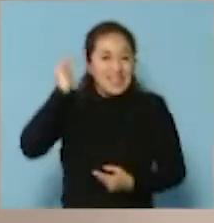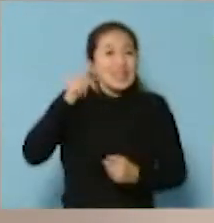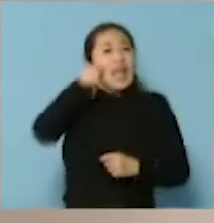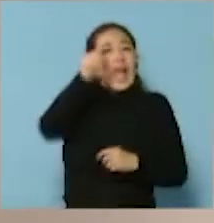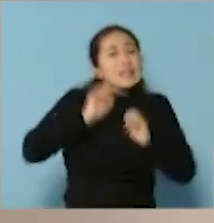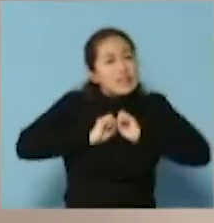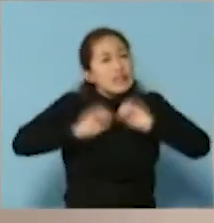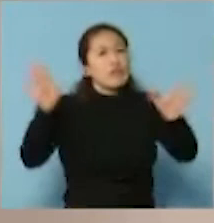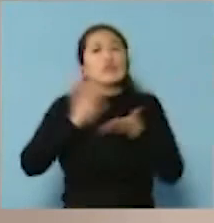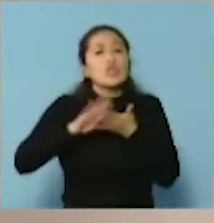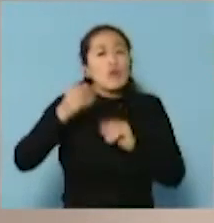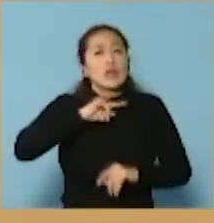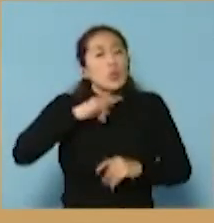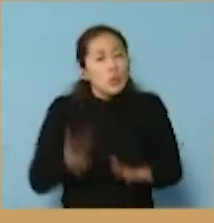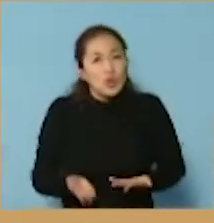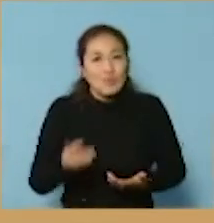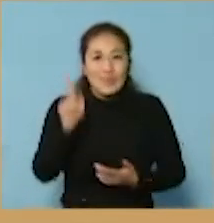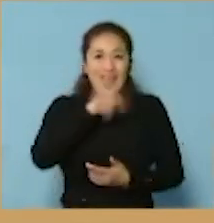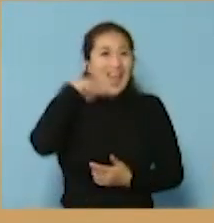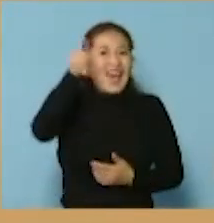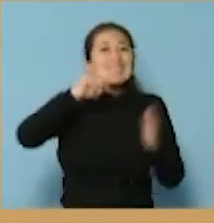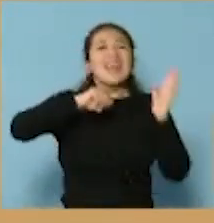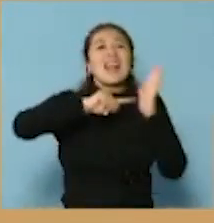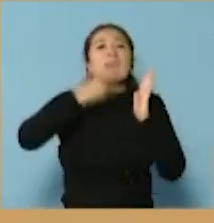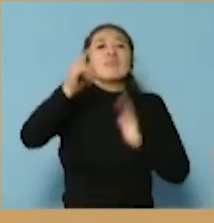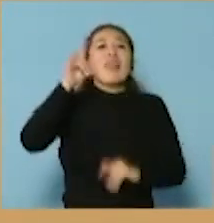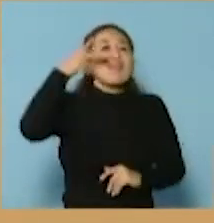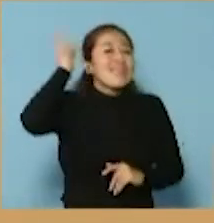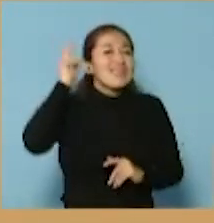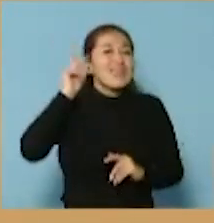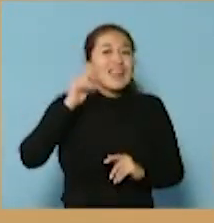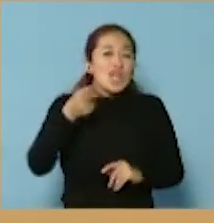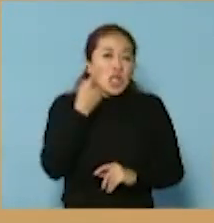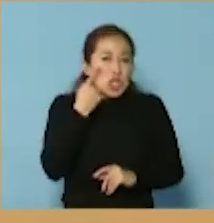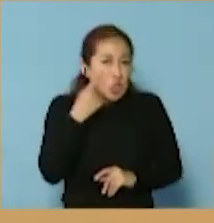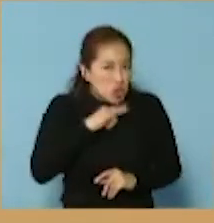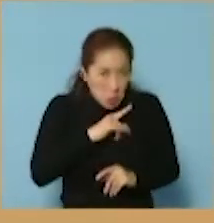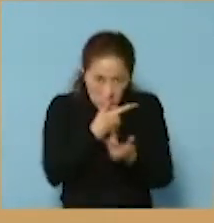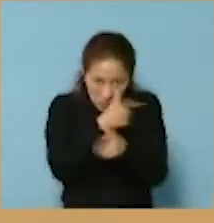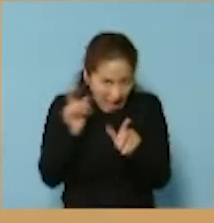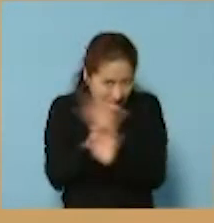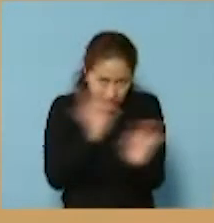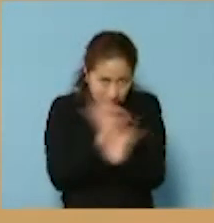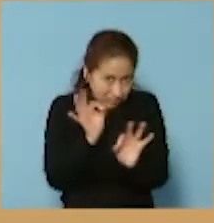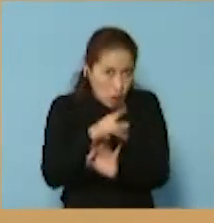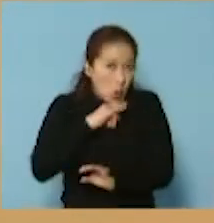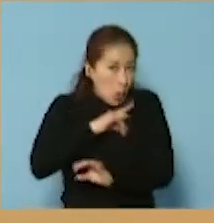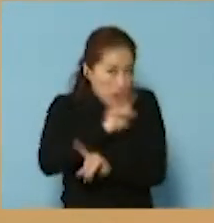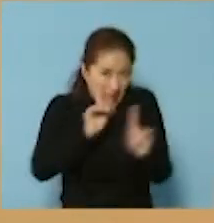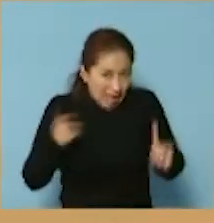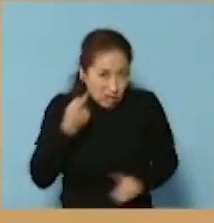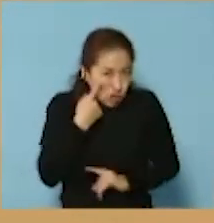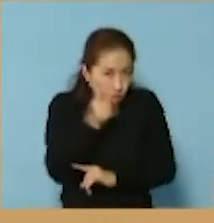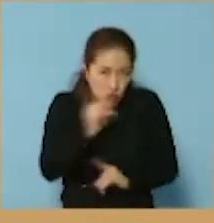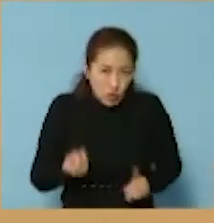allá donde usted estuvo no en santiago no se promociona para nada yo estoy en santiago y la idea mía es que tenemos